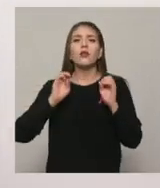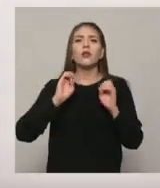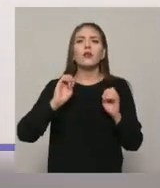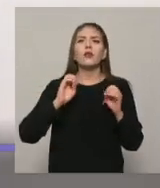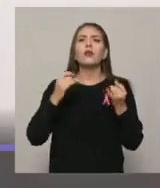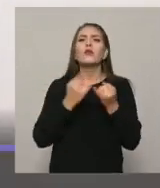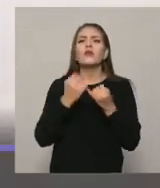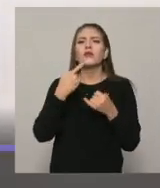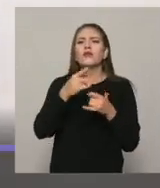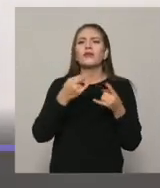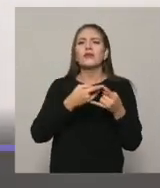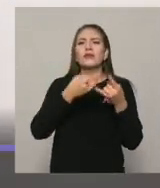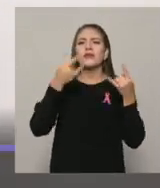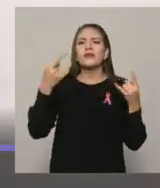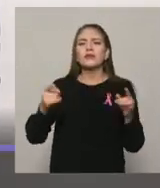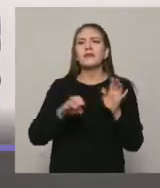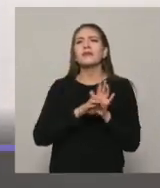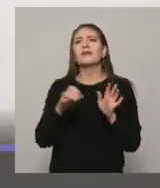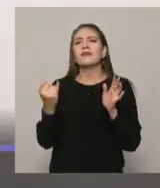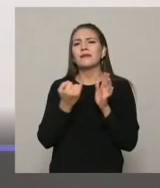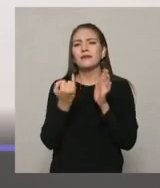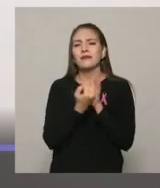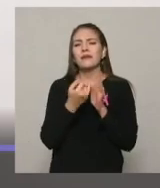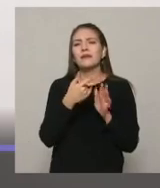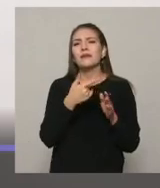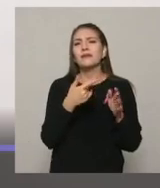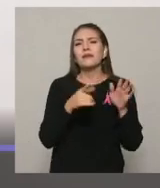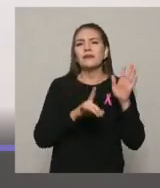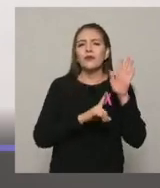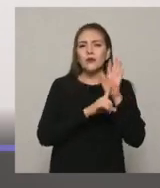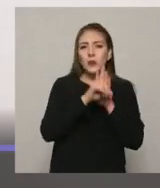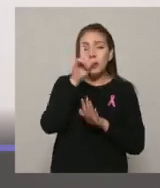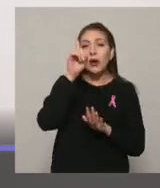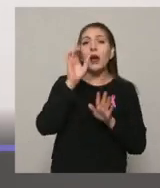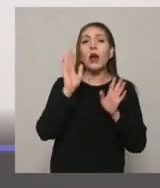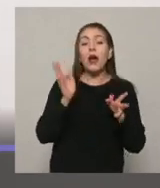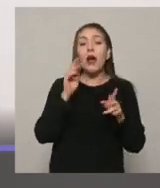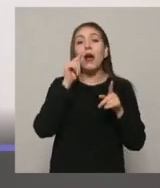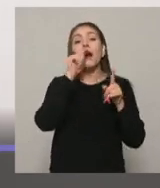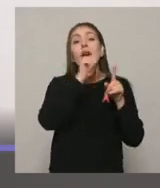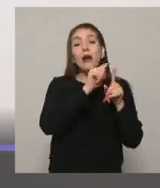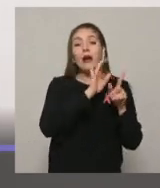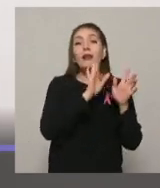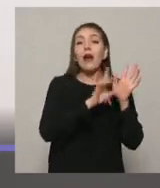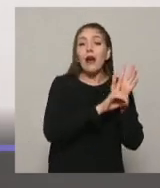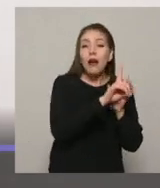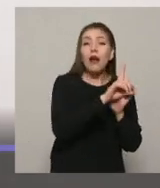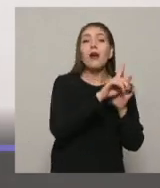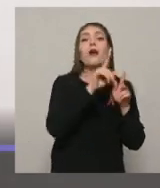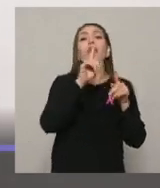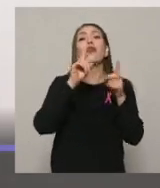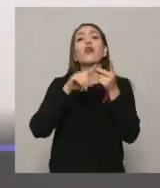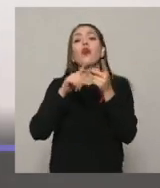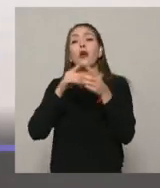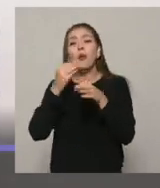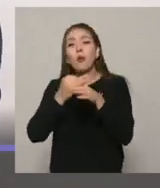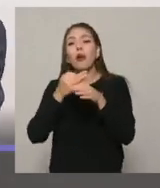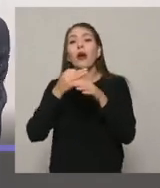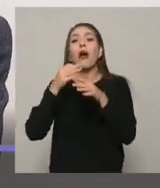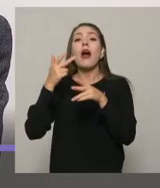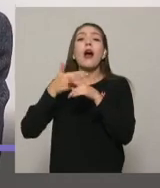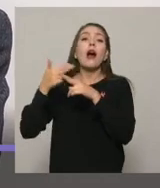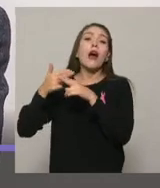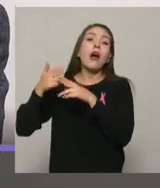como cuando lanzas un cohete, ya salió el cohete, ya va el cohete por acá, ya va el cohete hasta que aterrizó. Y por último, que tenga una cara humana, un